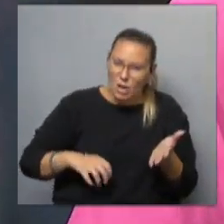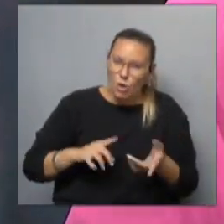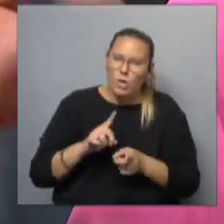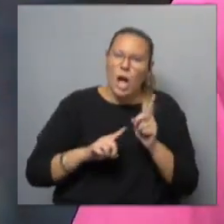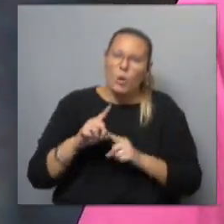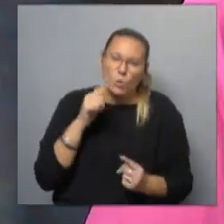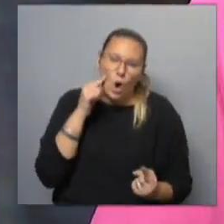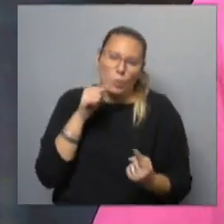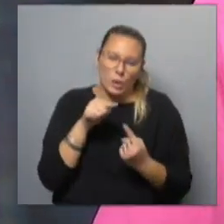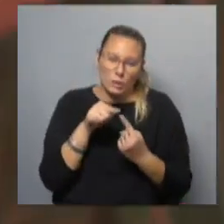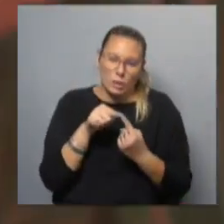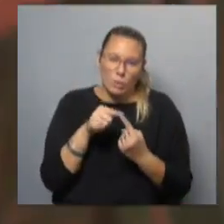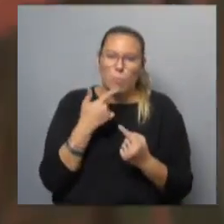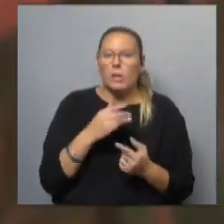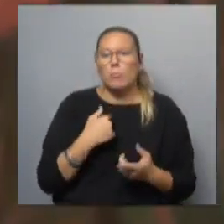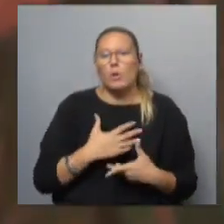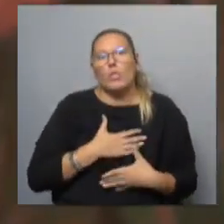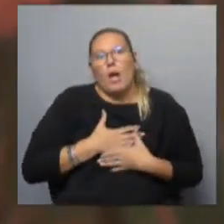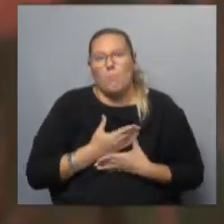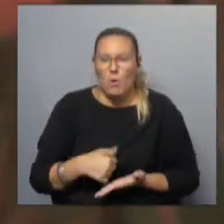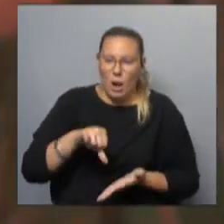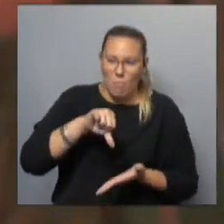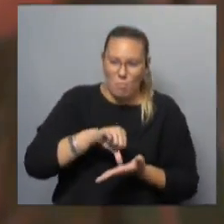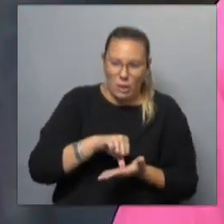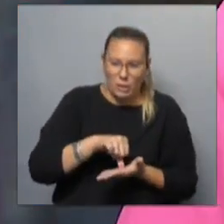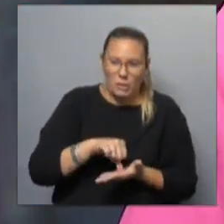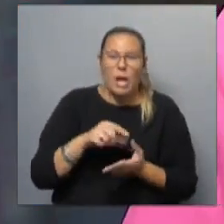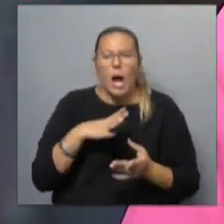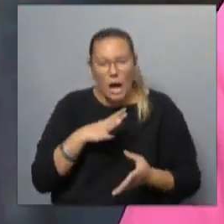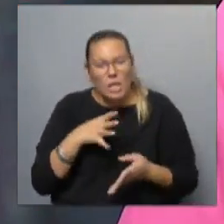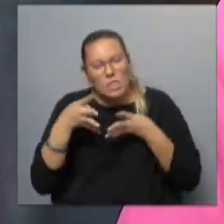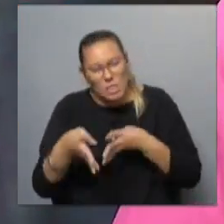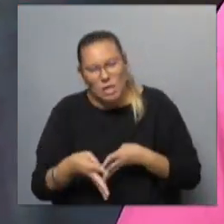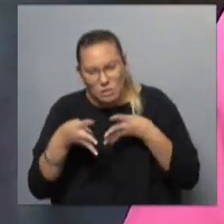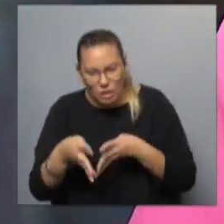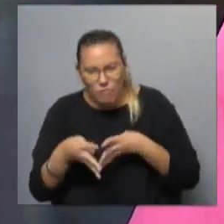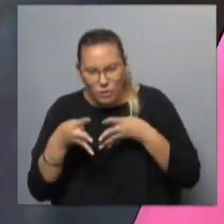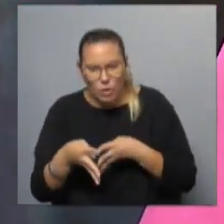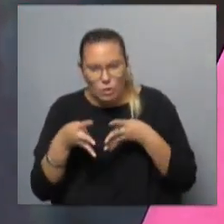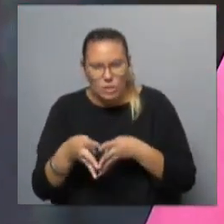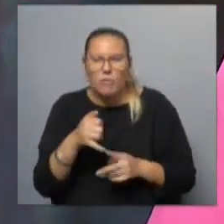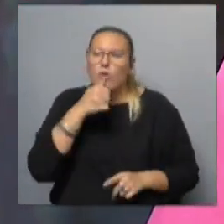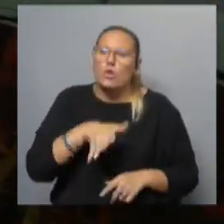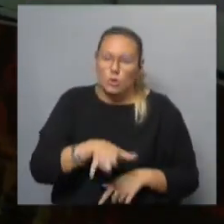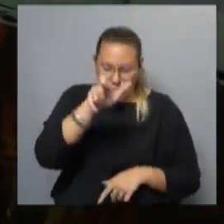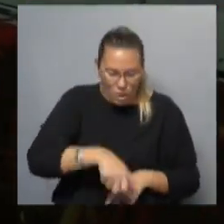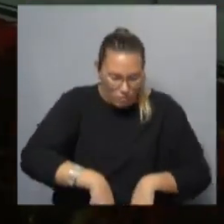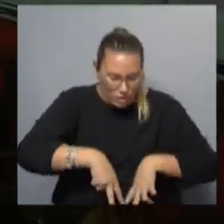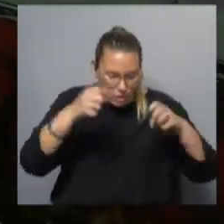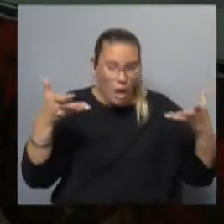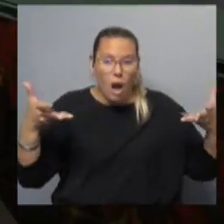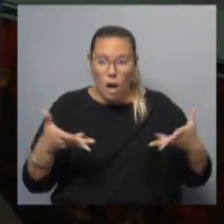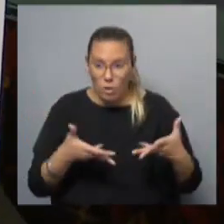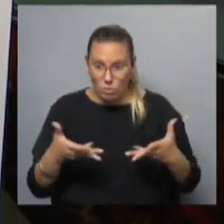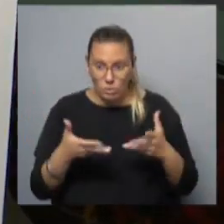algunos fines, como decíamos, con un fin patriótico, y si siguen habiendo desafíos, o sea, ¿cuál es el desafío del historiador o la historiadora hoy en día?